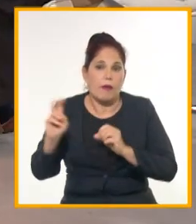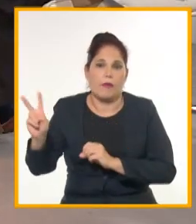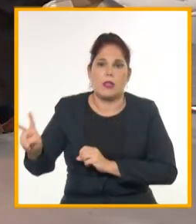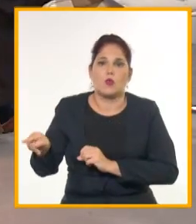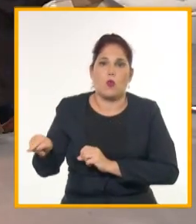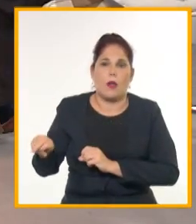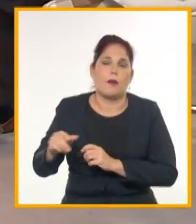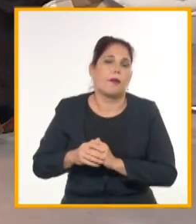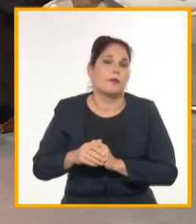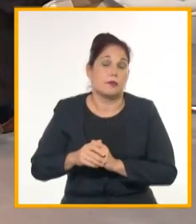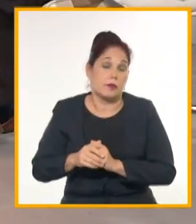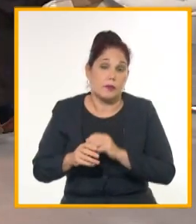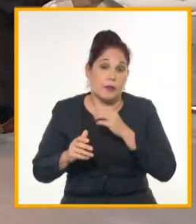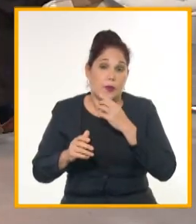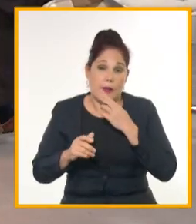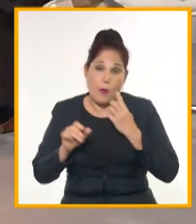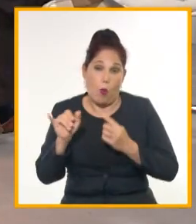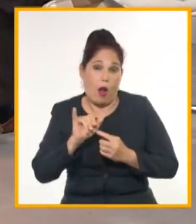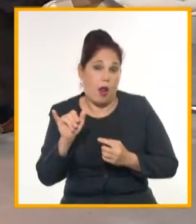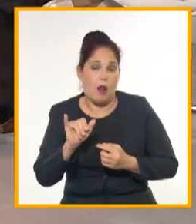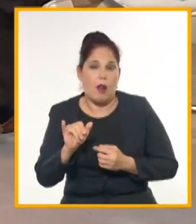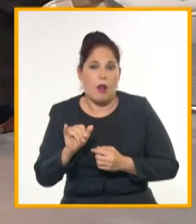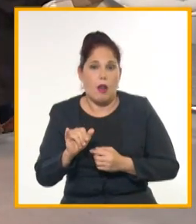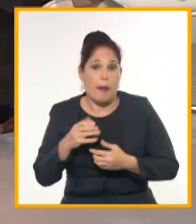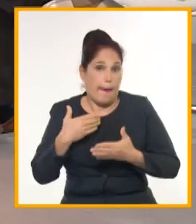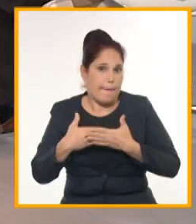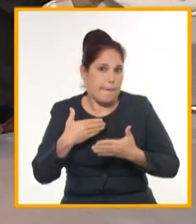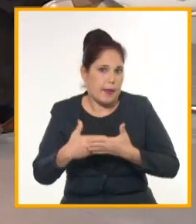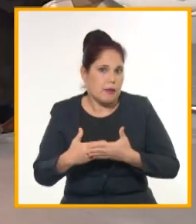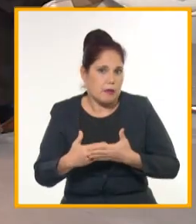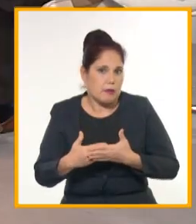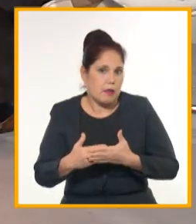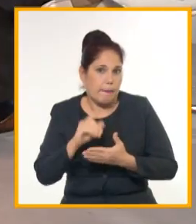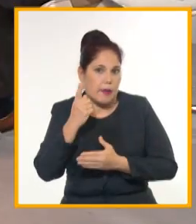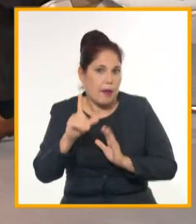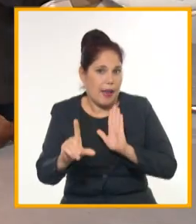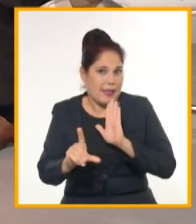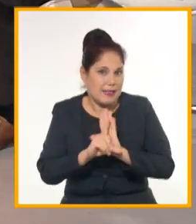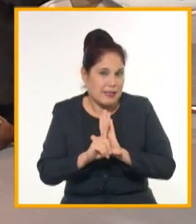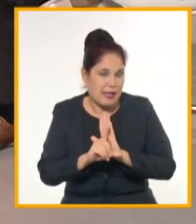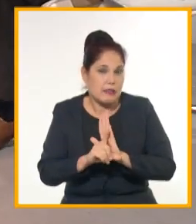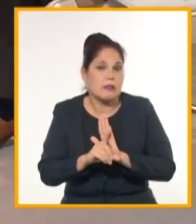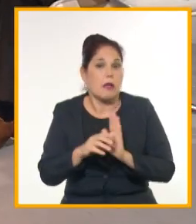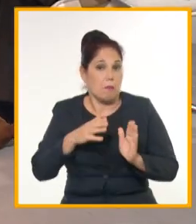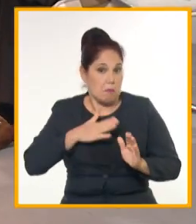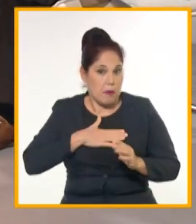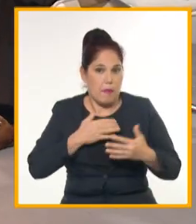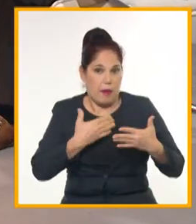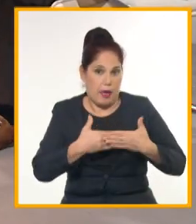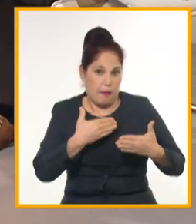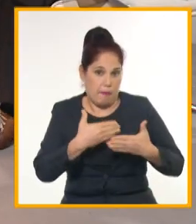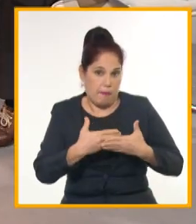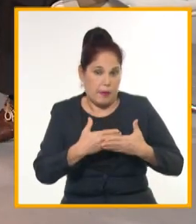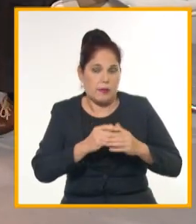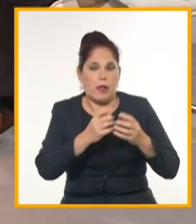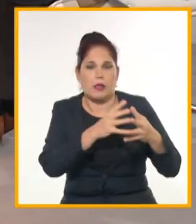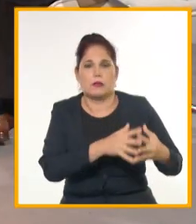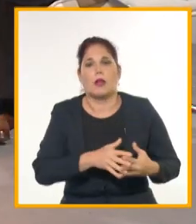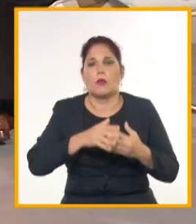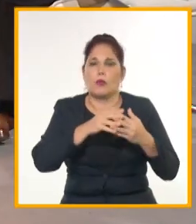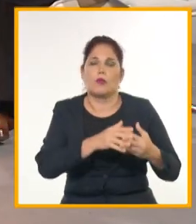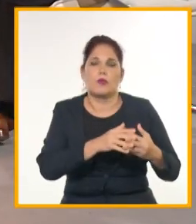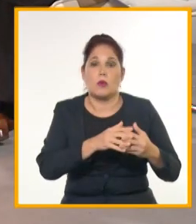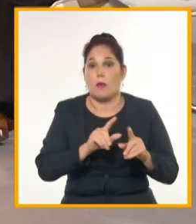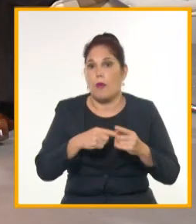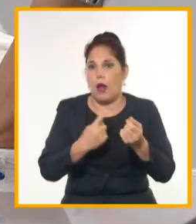venezolano. Así es, fíjate que no fue Chevron la única, fue la licencia la primera que se otorgó en el año 2022, si mal no recuerdo,